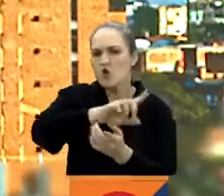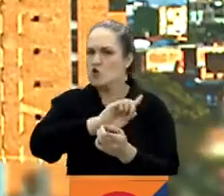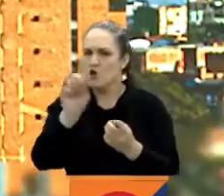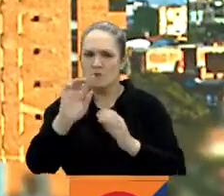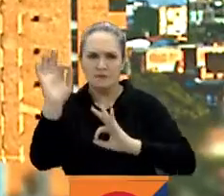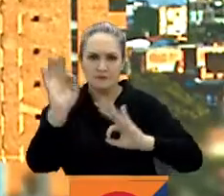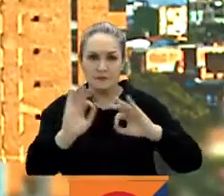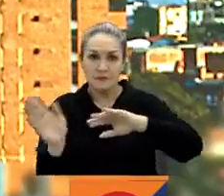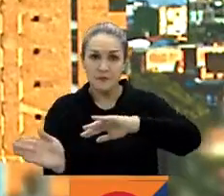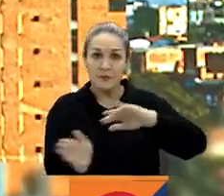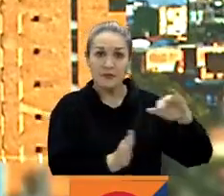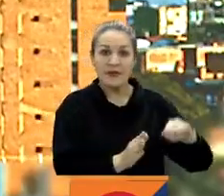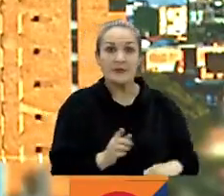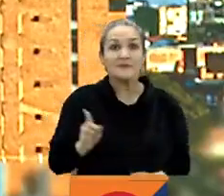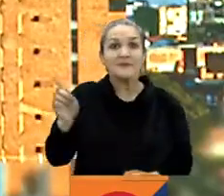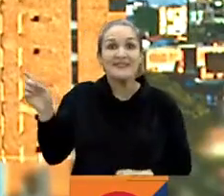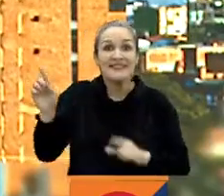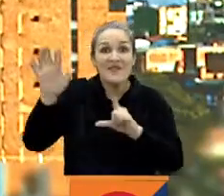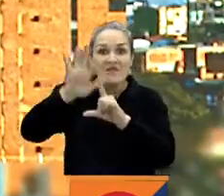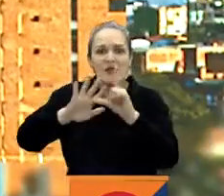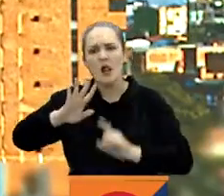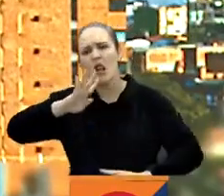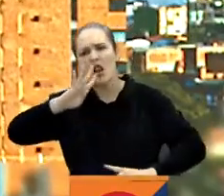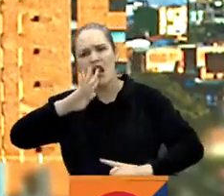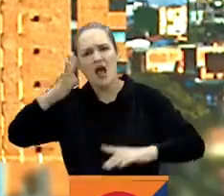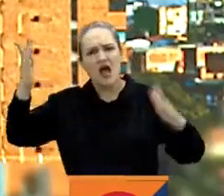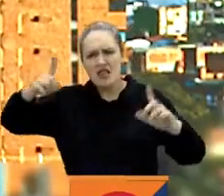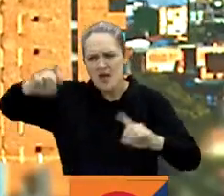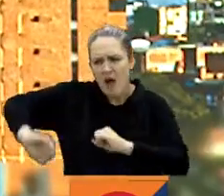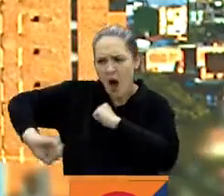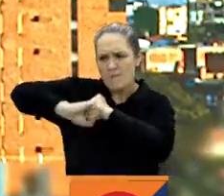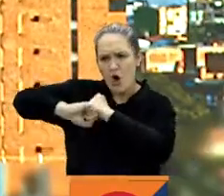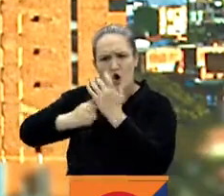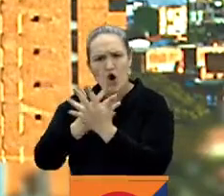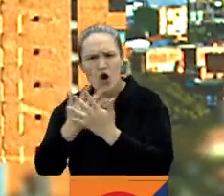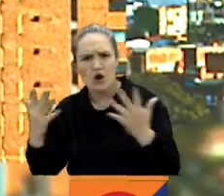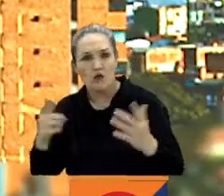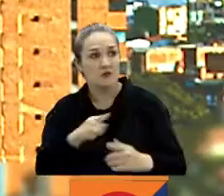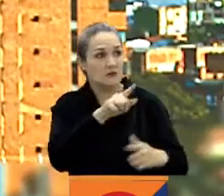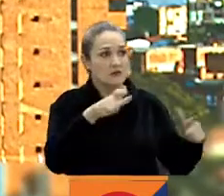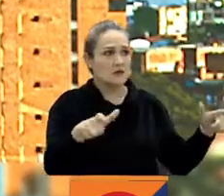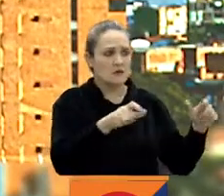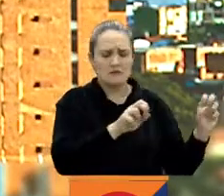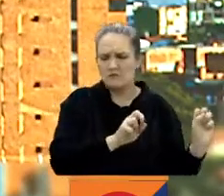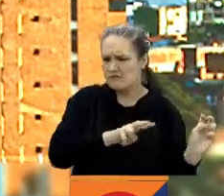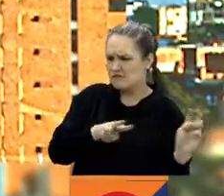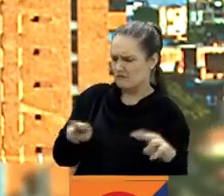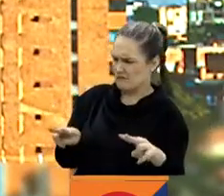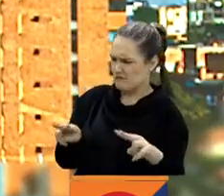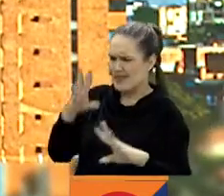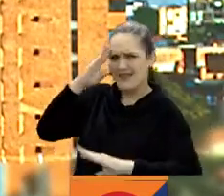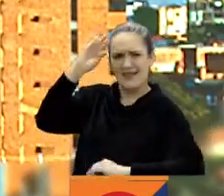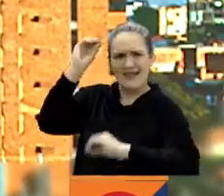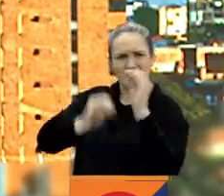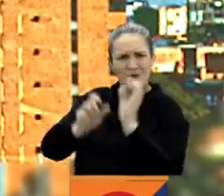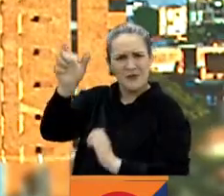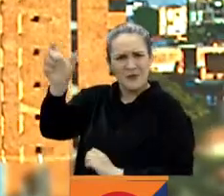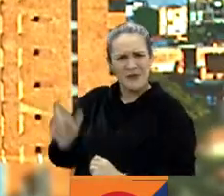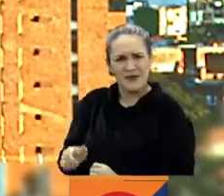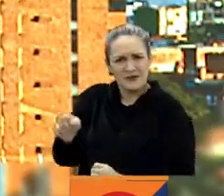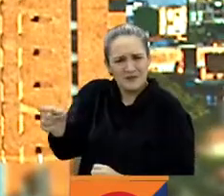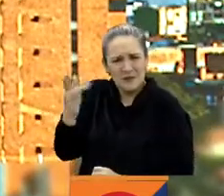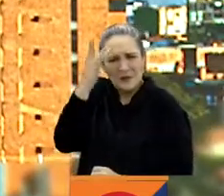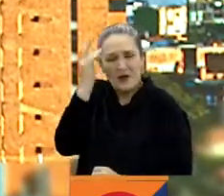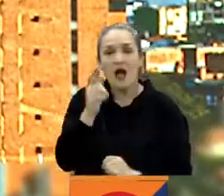El video levantó polémica en el Congreso de la República. Varios representantes y senadores rechazaron la propuesta, mientras que desde el